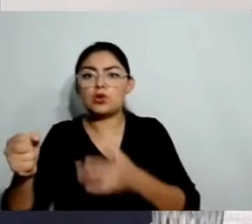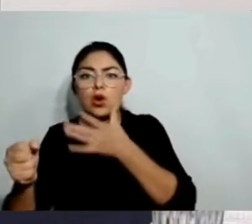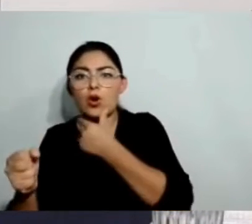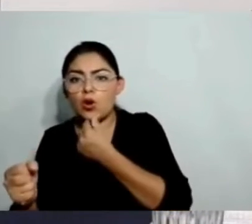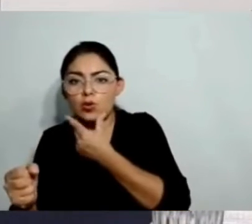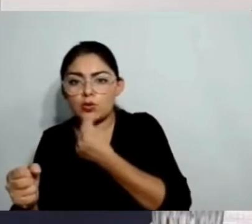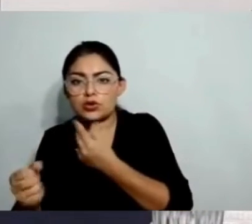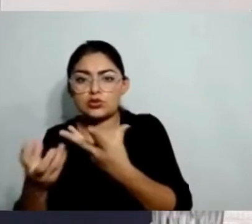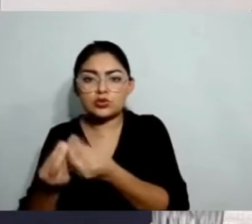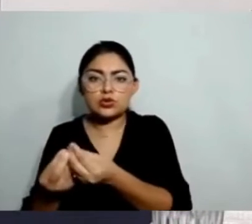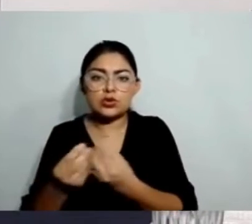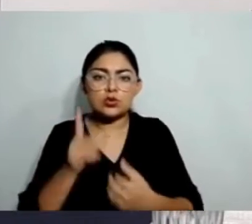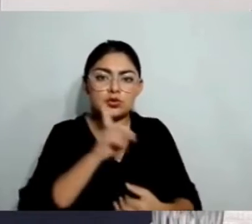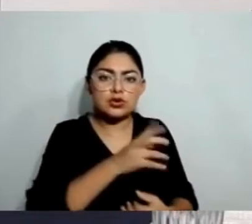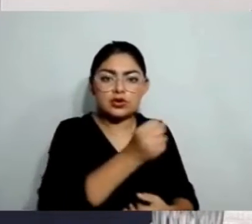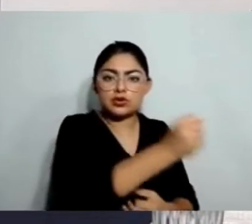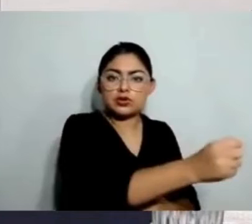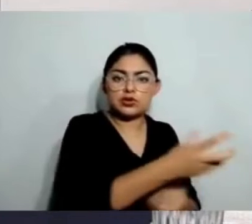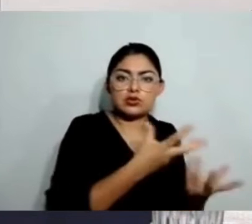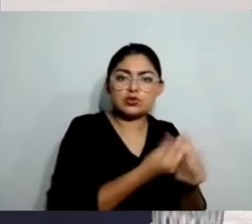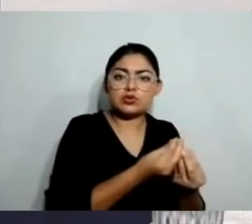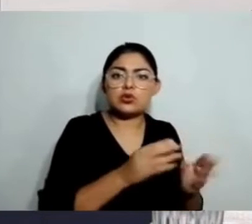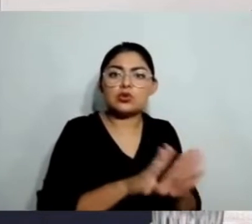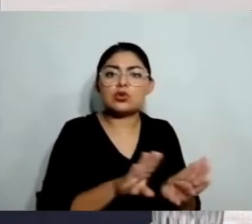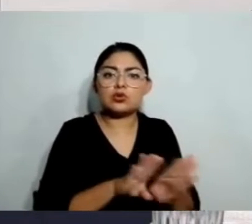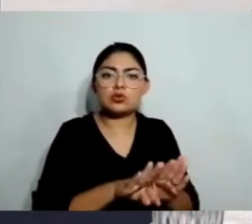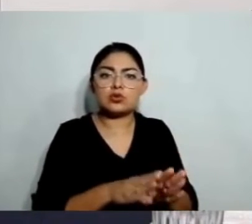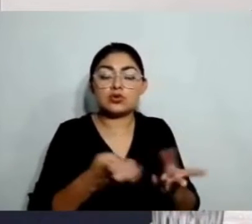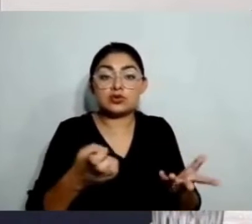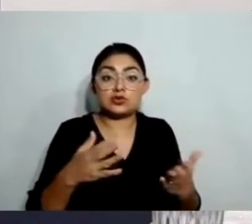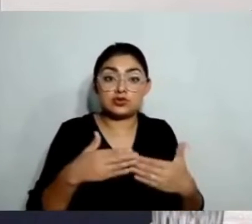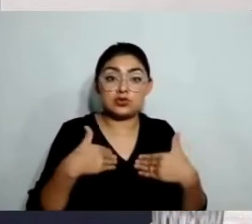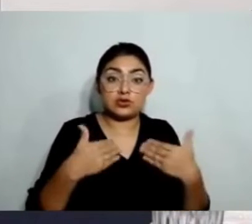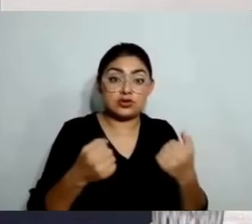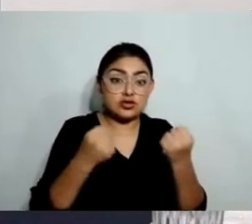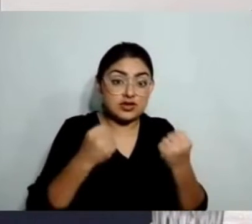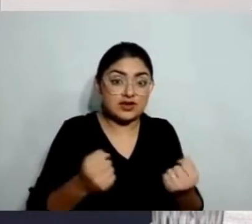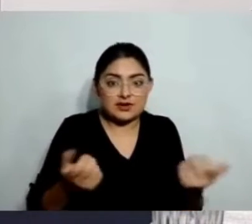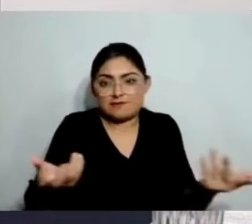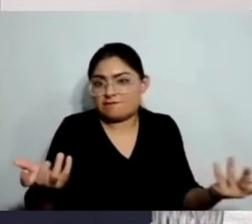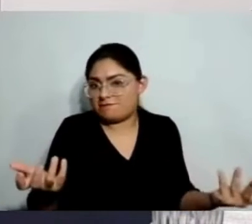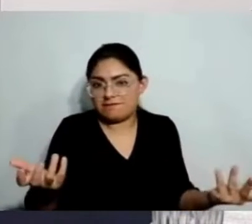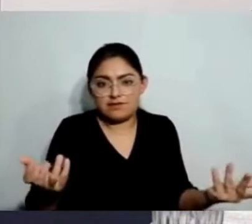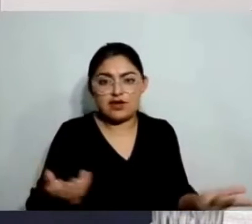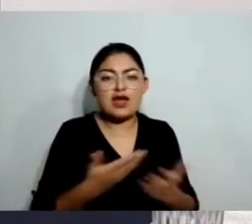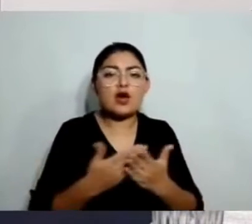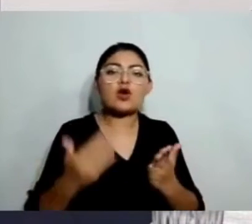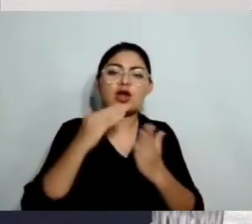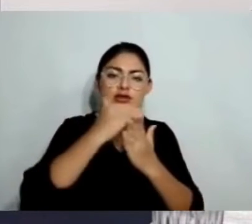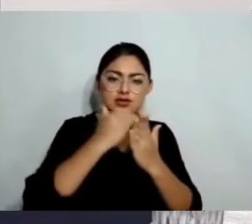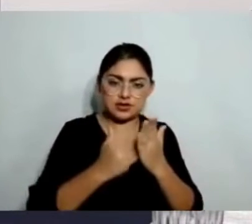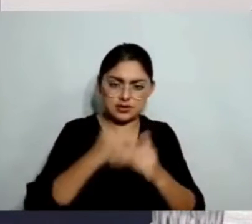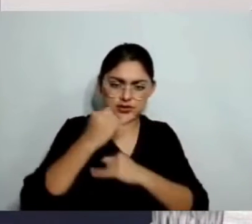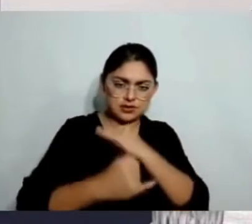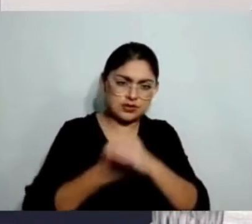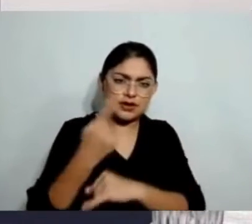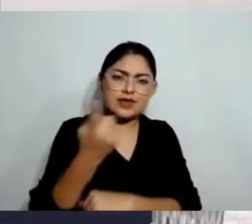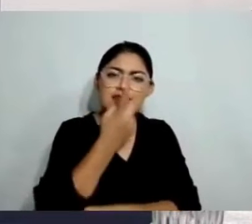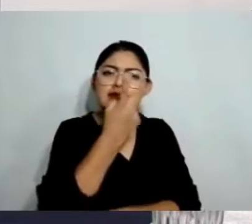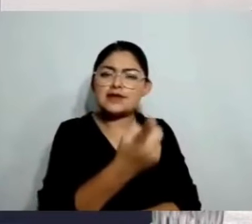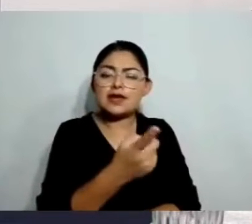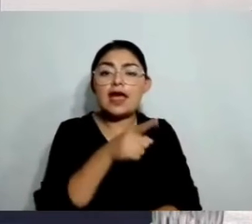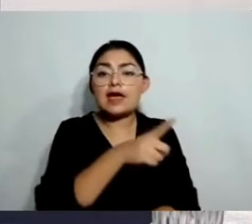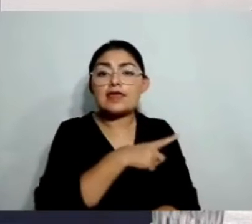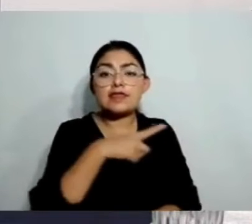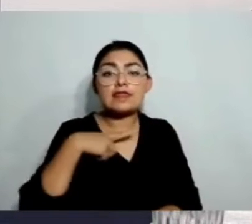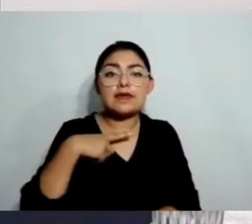hay hay certeza sobre eso no y que acá que lo que se dice según Los estándares Internacionales lo que se debe ser es